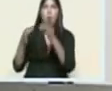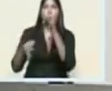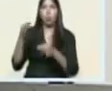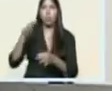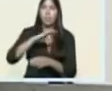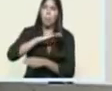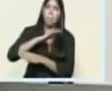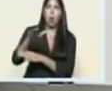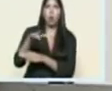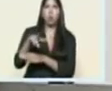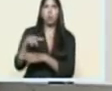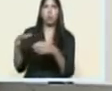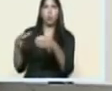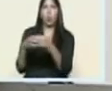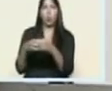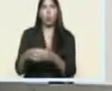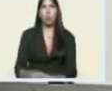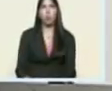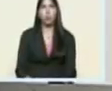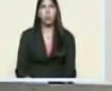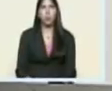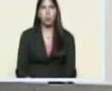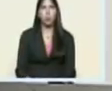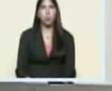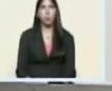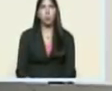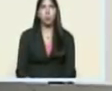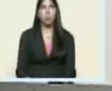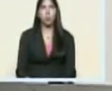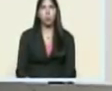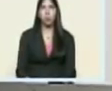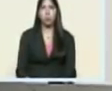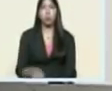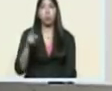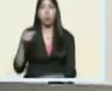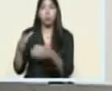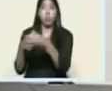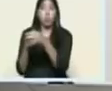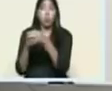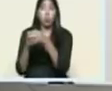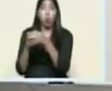política que entre un mandato de Washington.